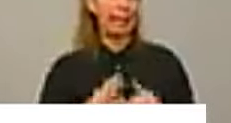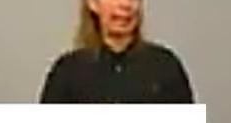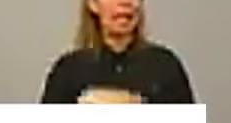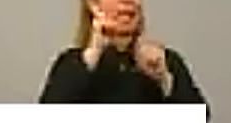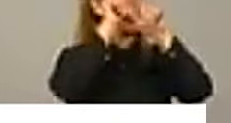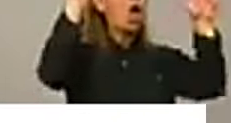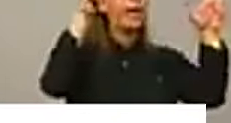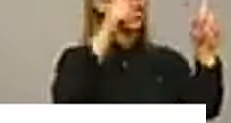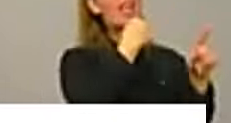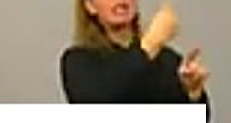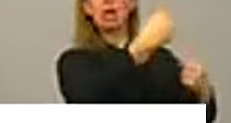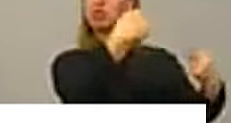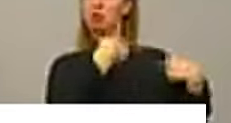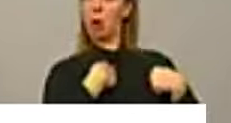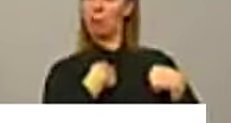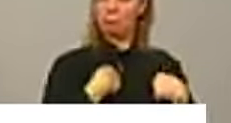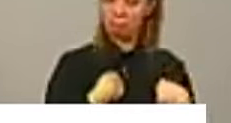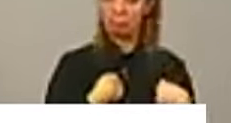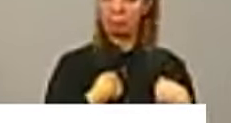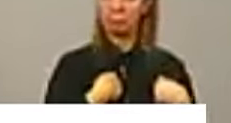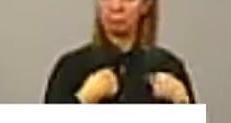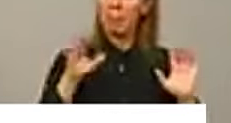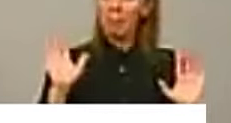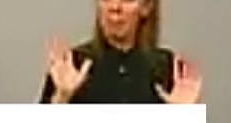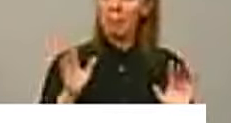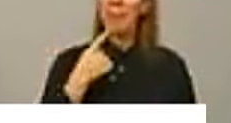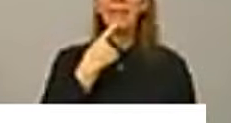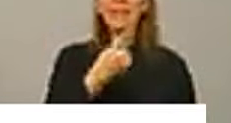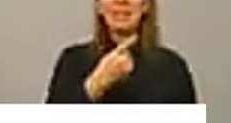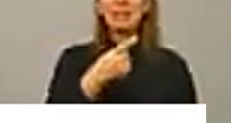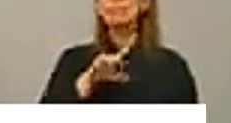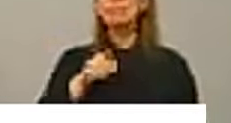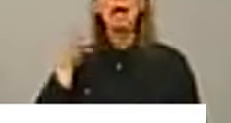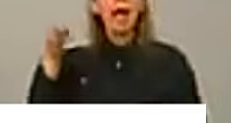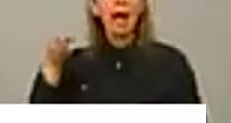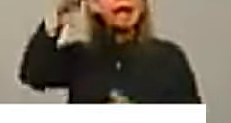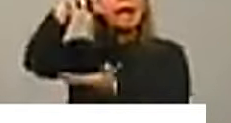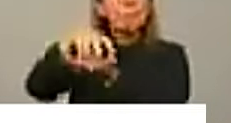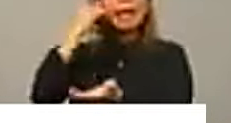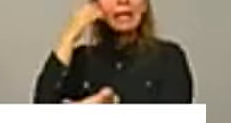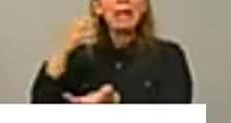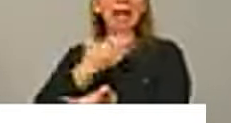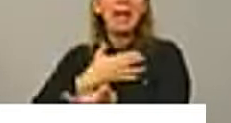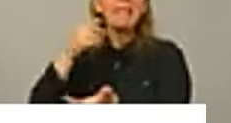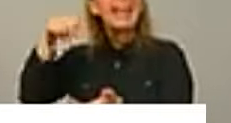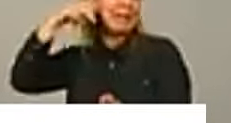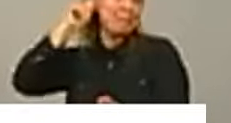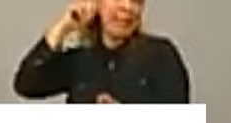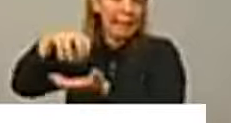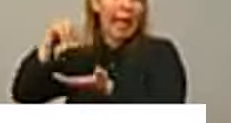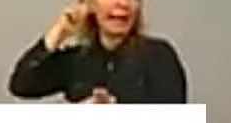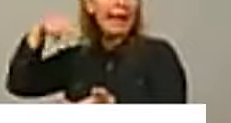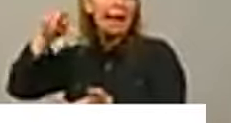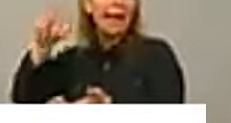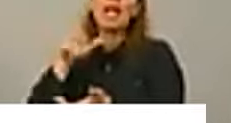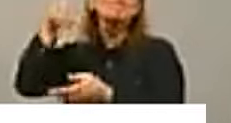atribuye. Es lo único que se escuchó decir. No va a la provincia de Buenos Aires porque el gobernador es socialista, comunista